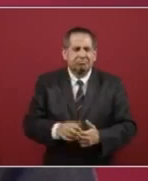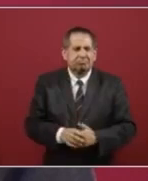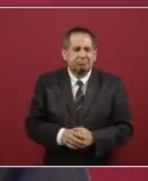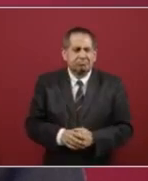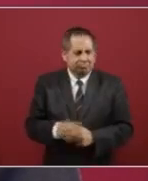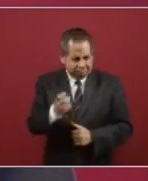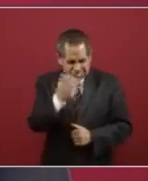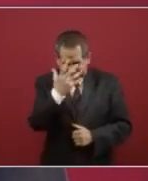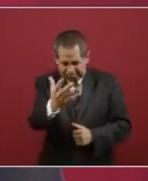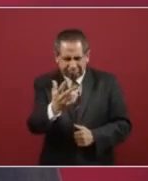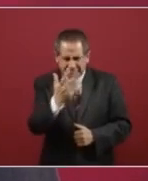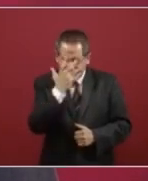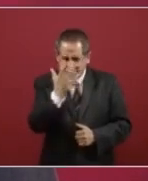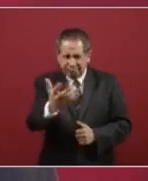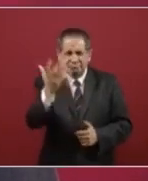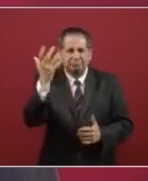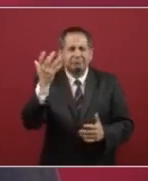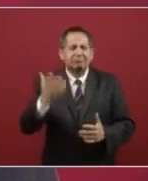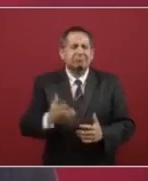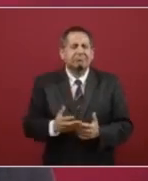Es en serio,